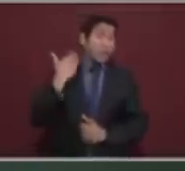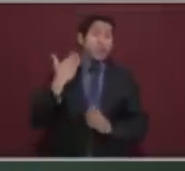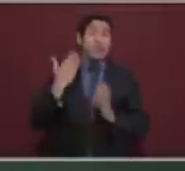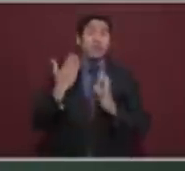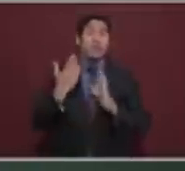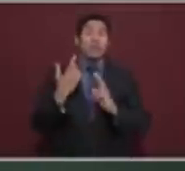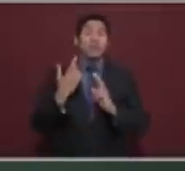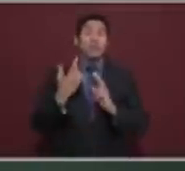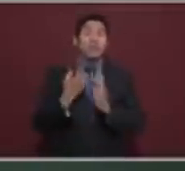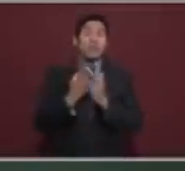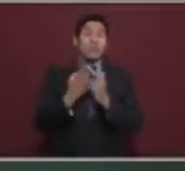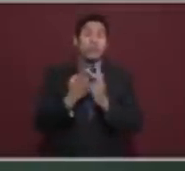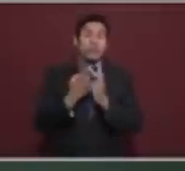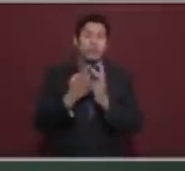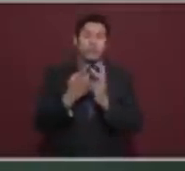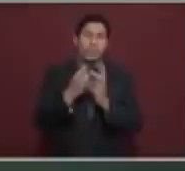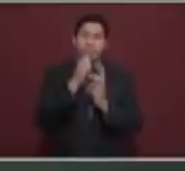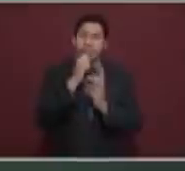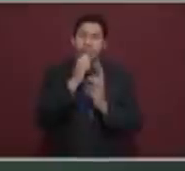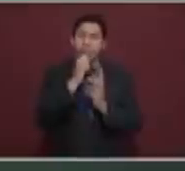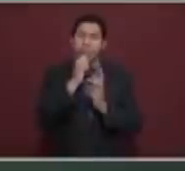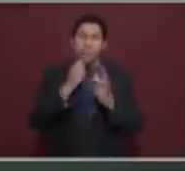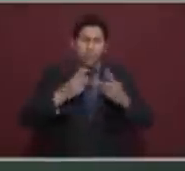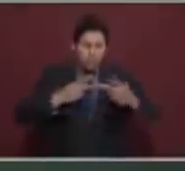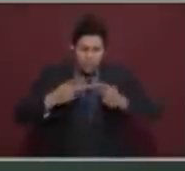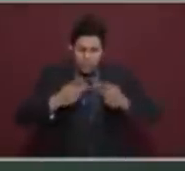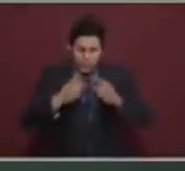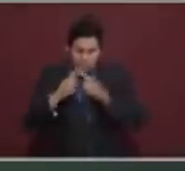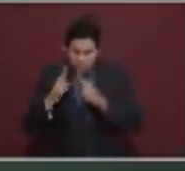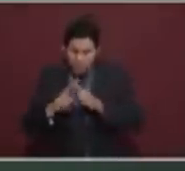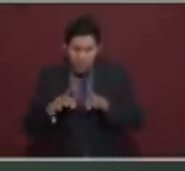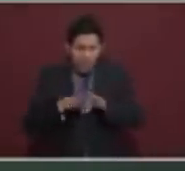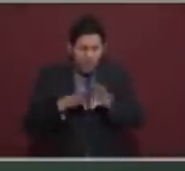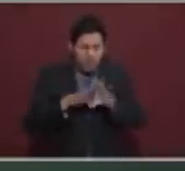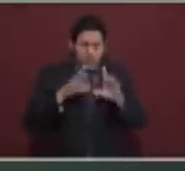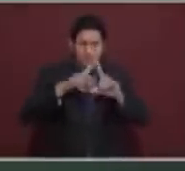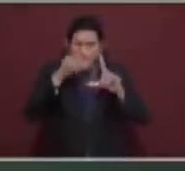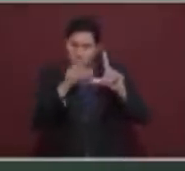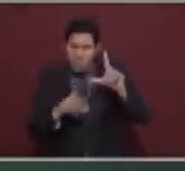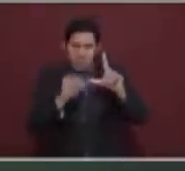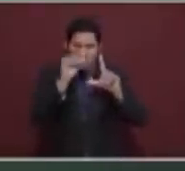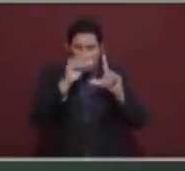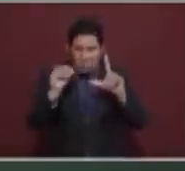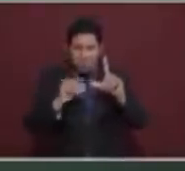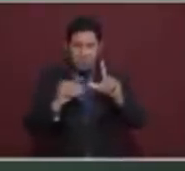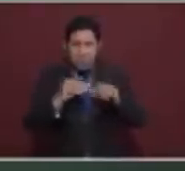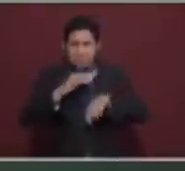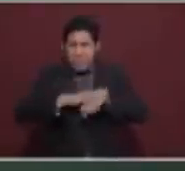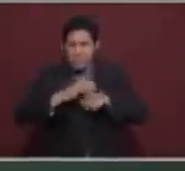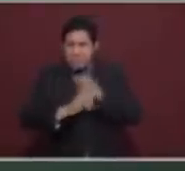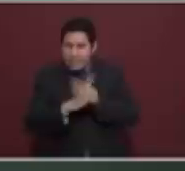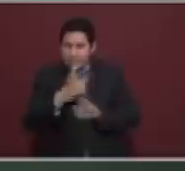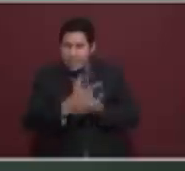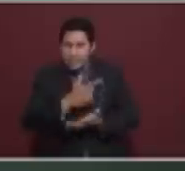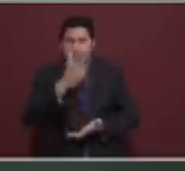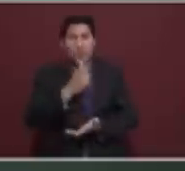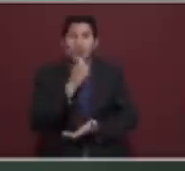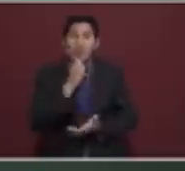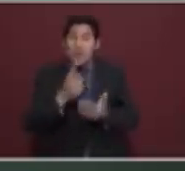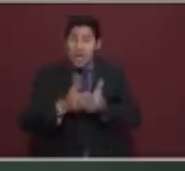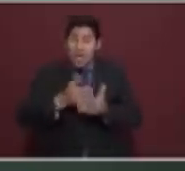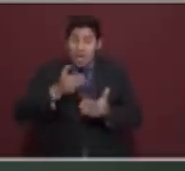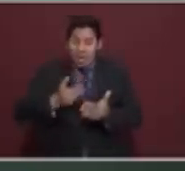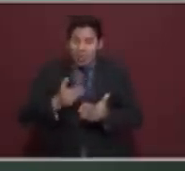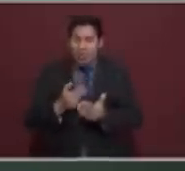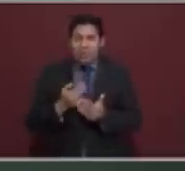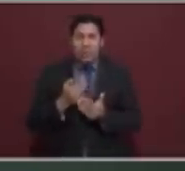la estrategia de la definición de regiones prioritarias hubo un día en que